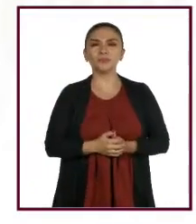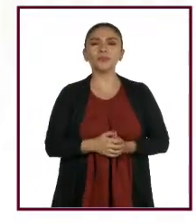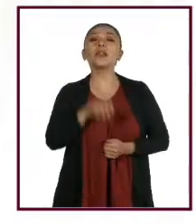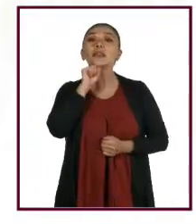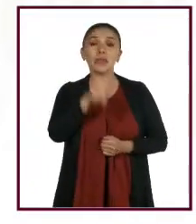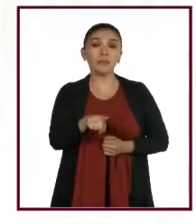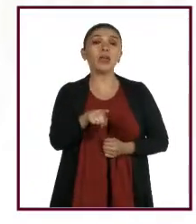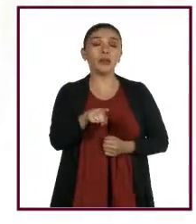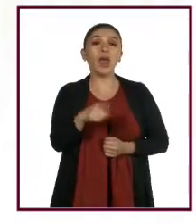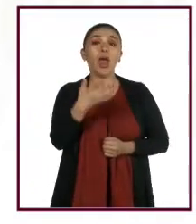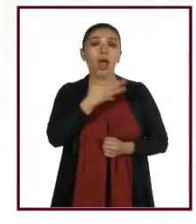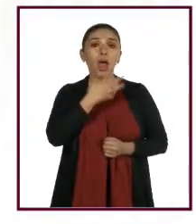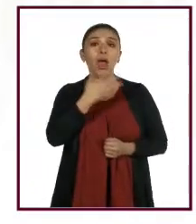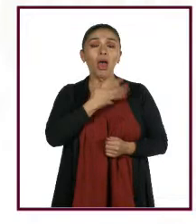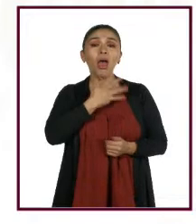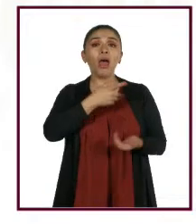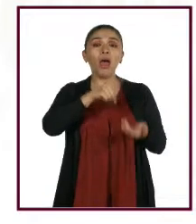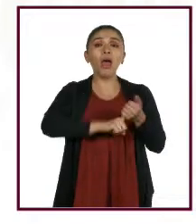Existe